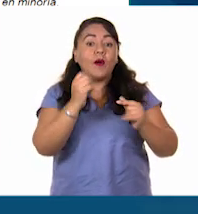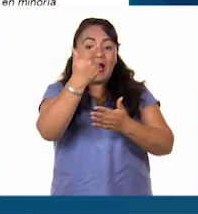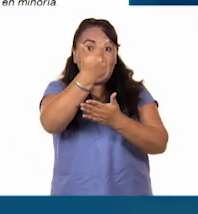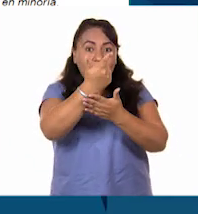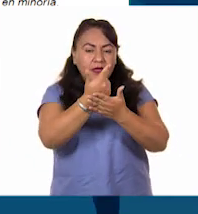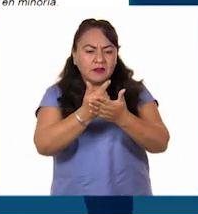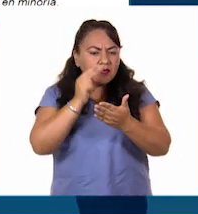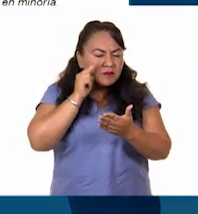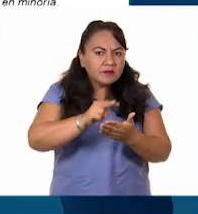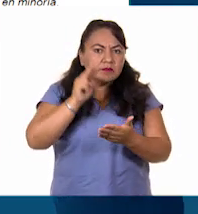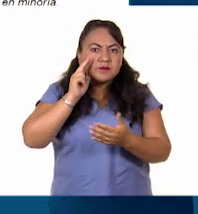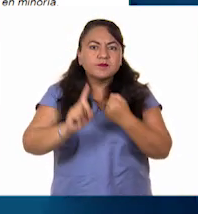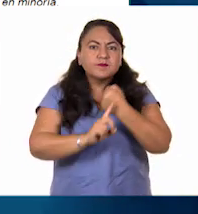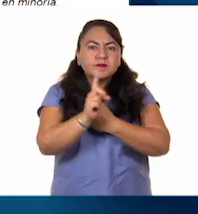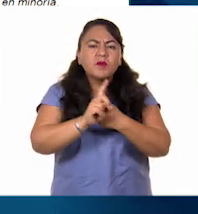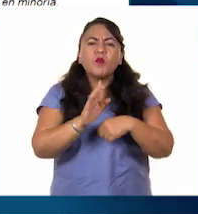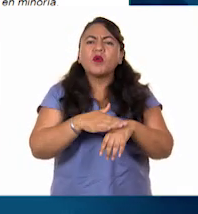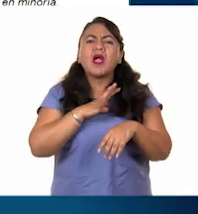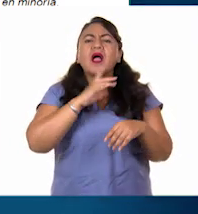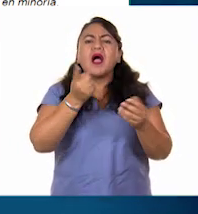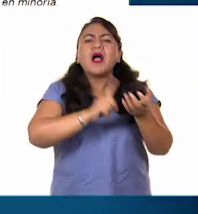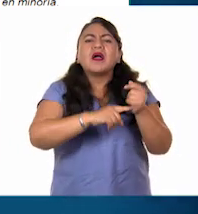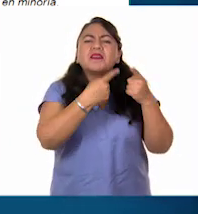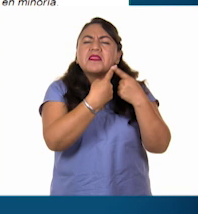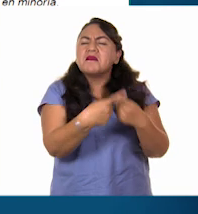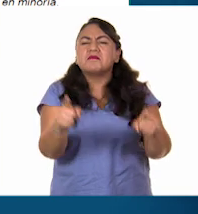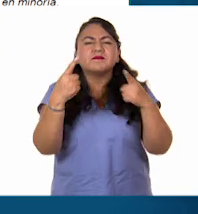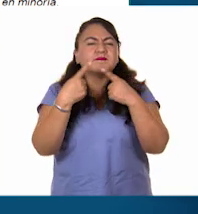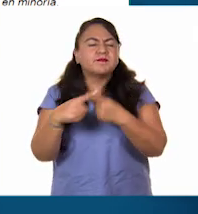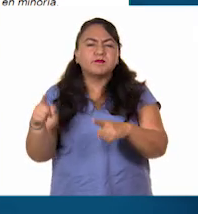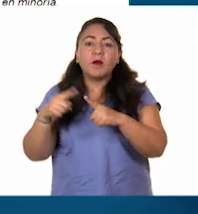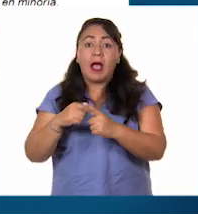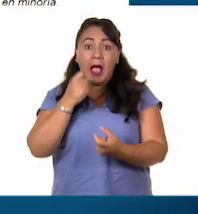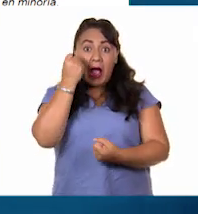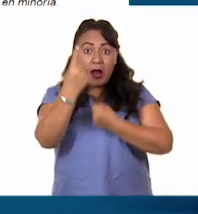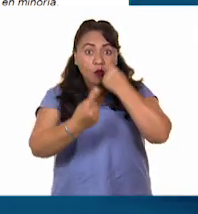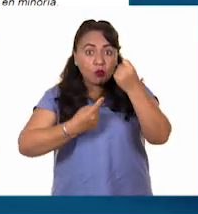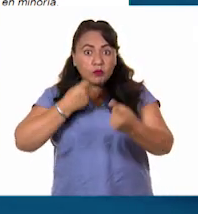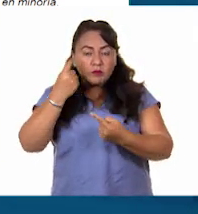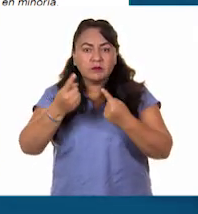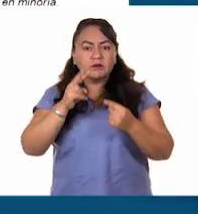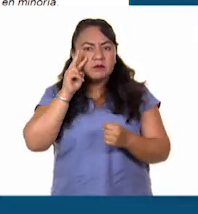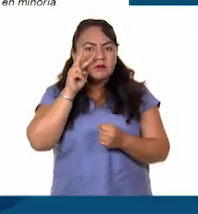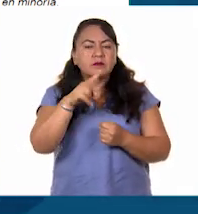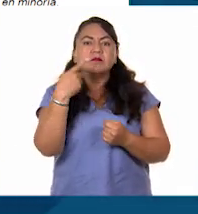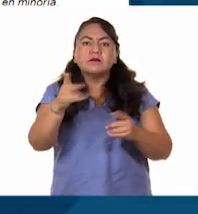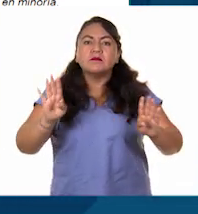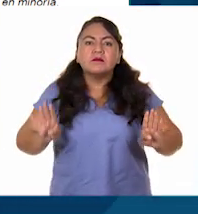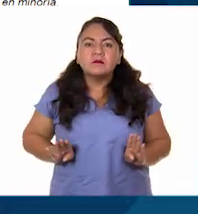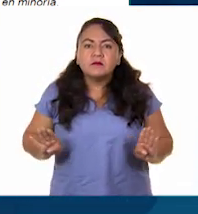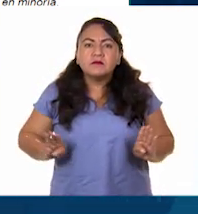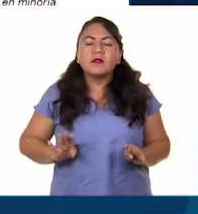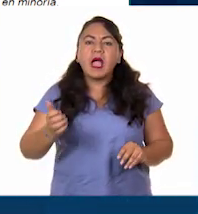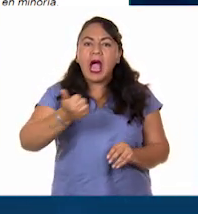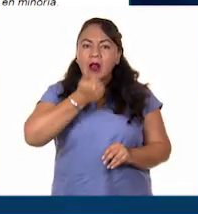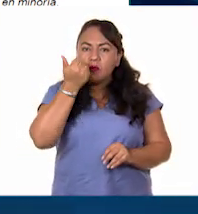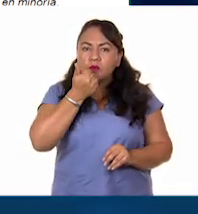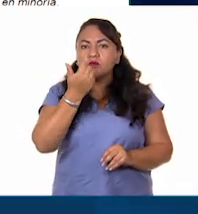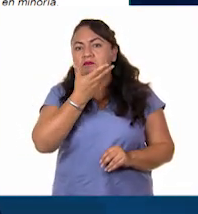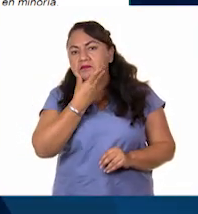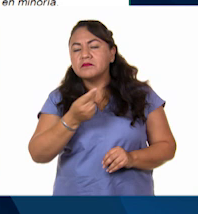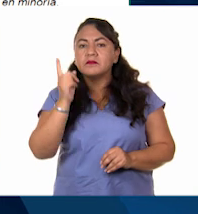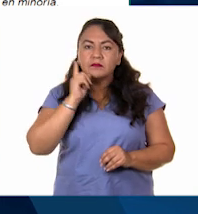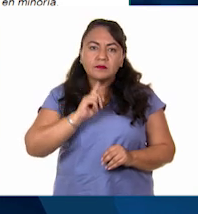lista porque se refieren a cosas muy diversas. Algunas señalan la forma de comportarse de un alumno o alumna